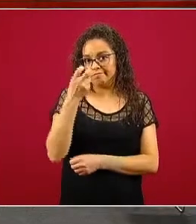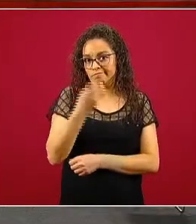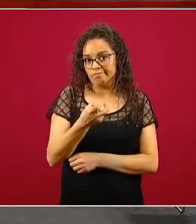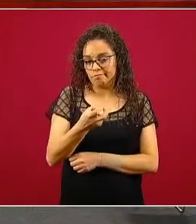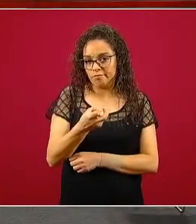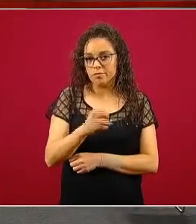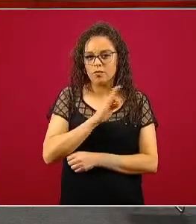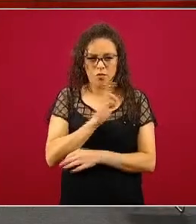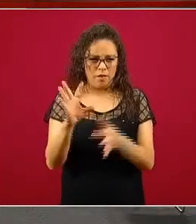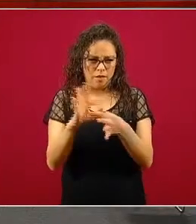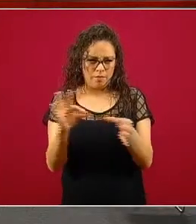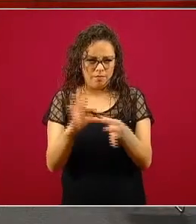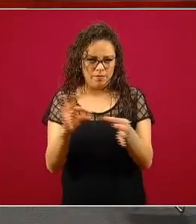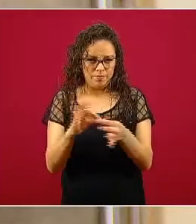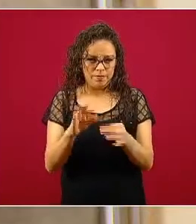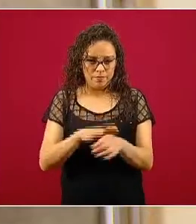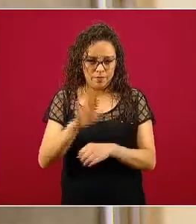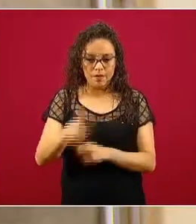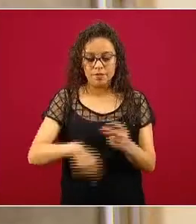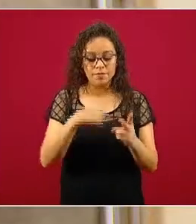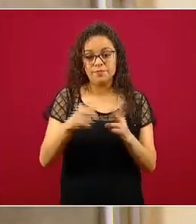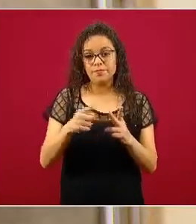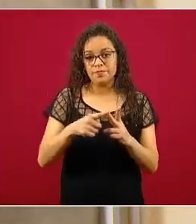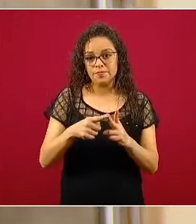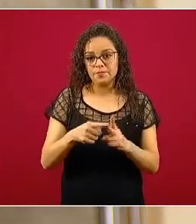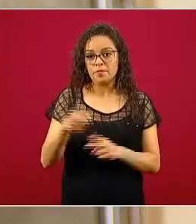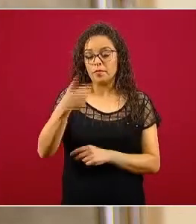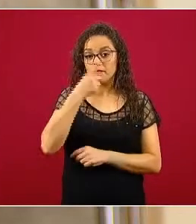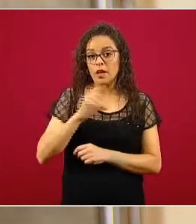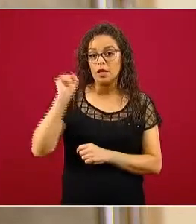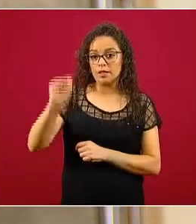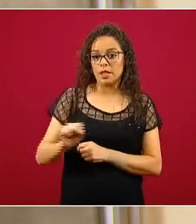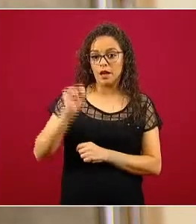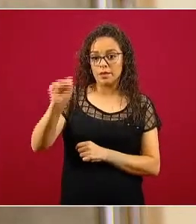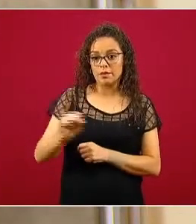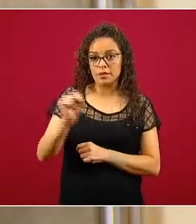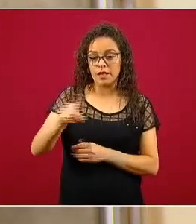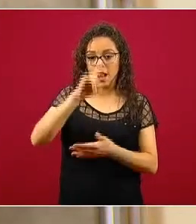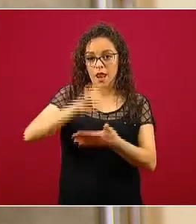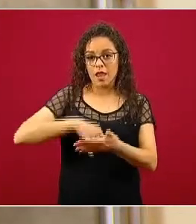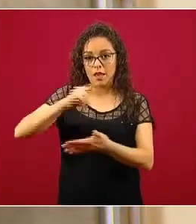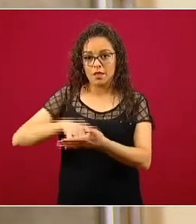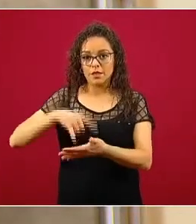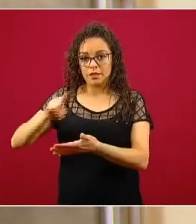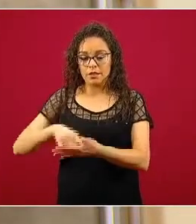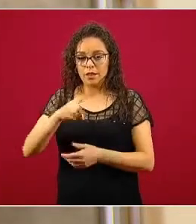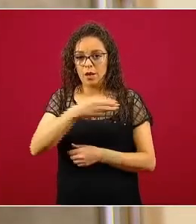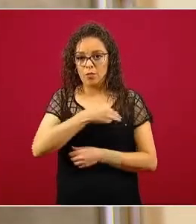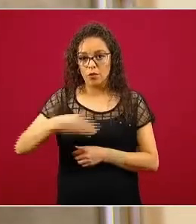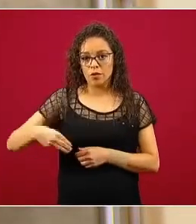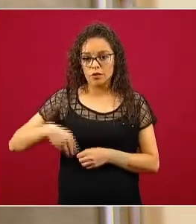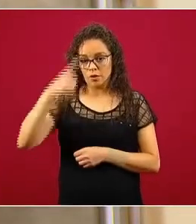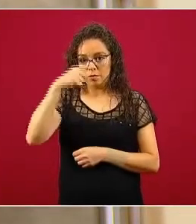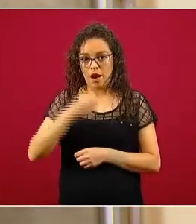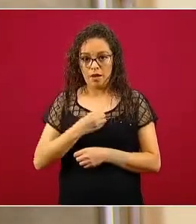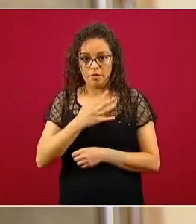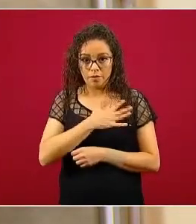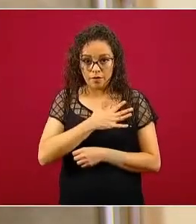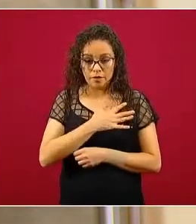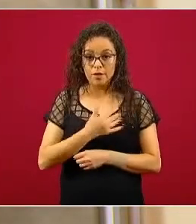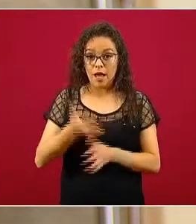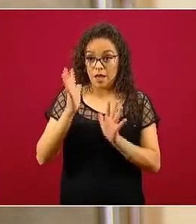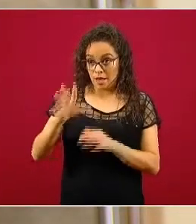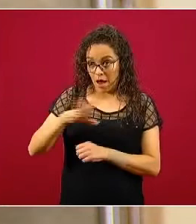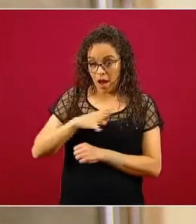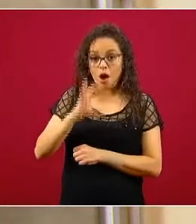2, nos habría comentado que cada sábado se iba a actualizar esta lista de municipios del bienestar, si es que la trae ya lista o